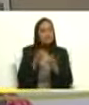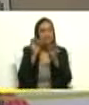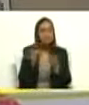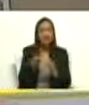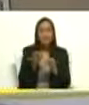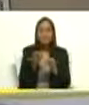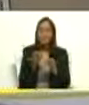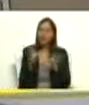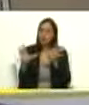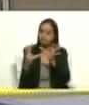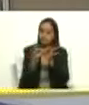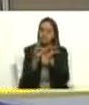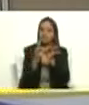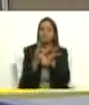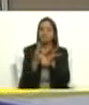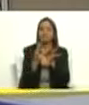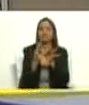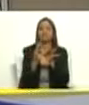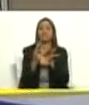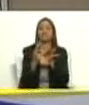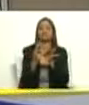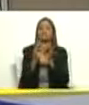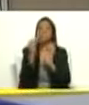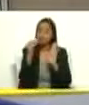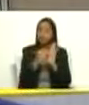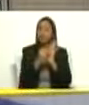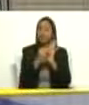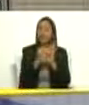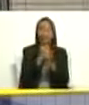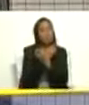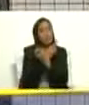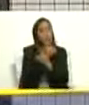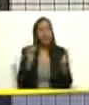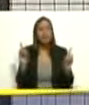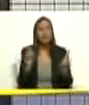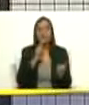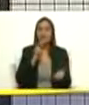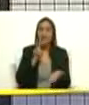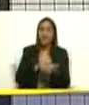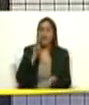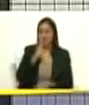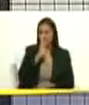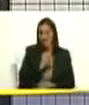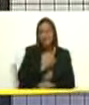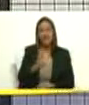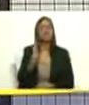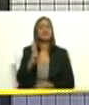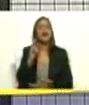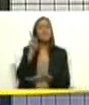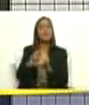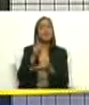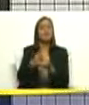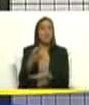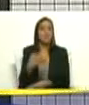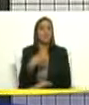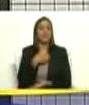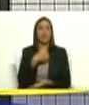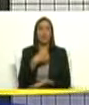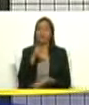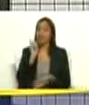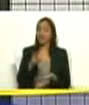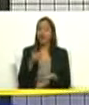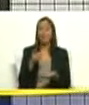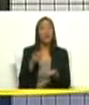siempre el concepto de la Democracia verdadera directa participativa protagónica que debemos siempre practicar y